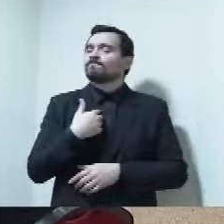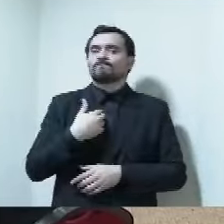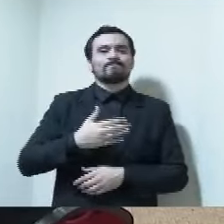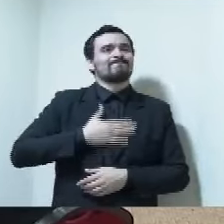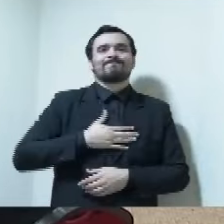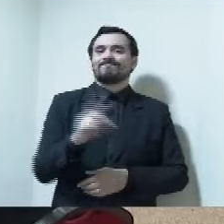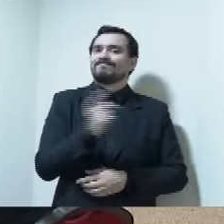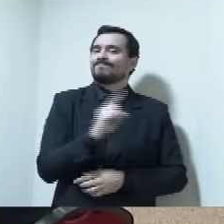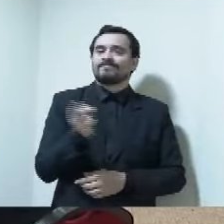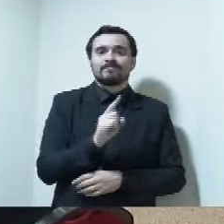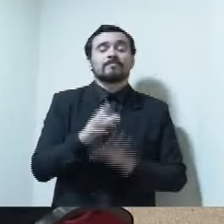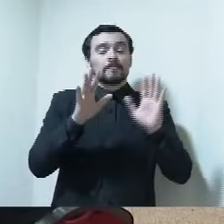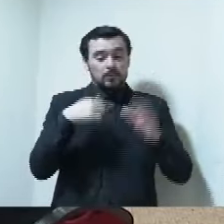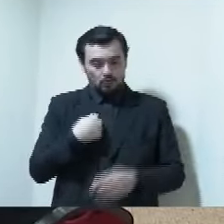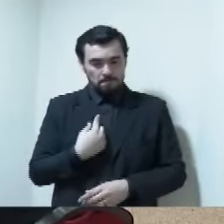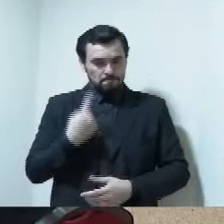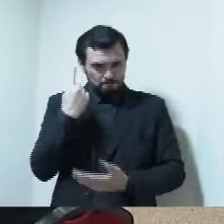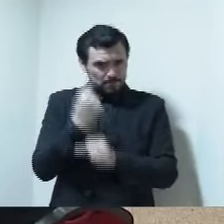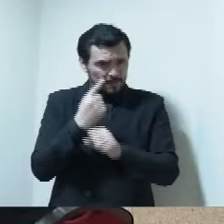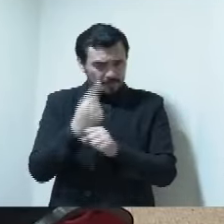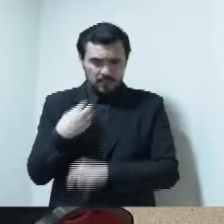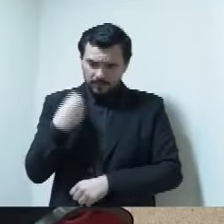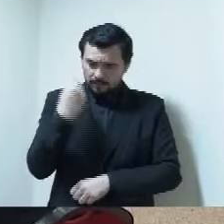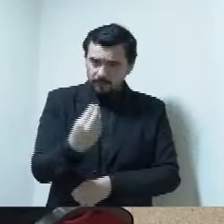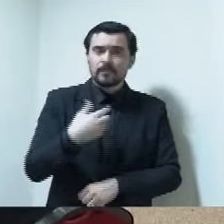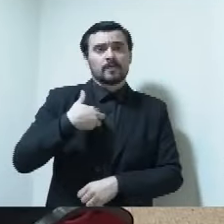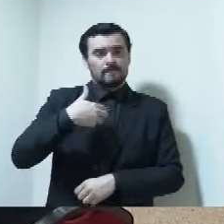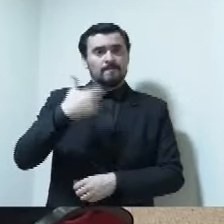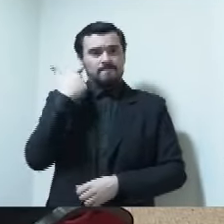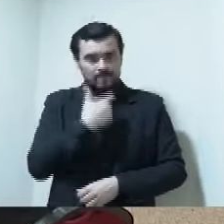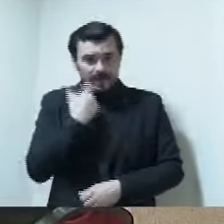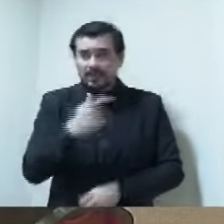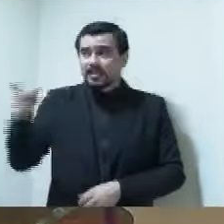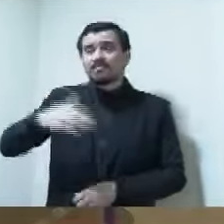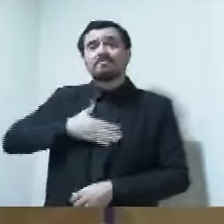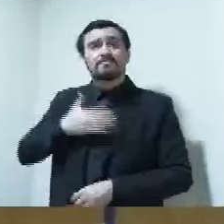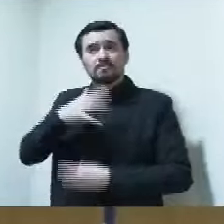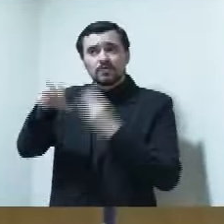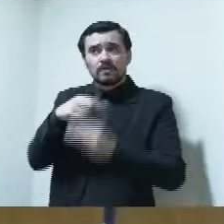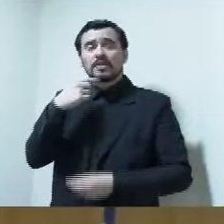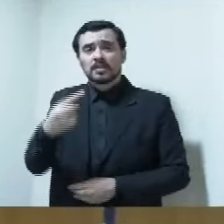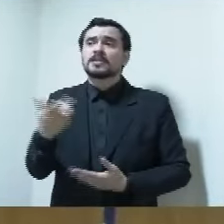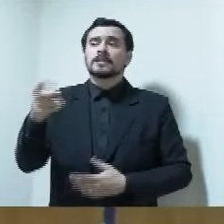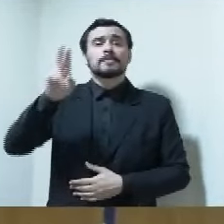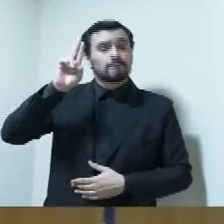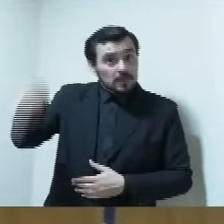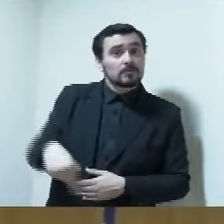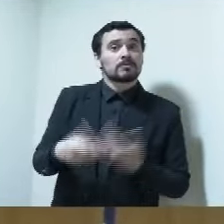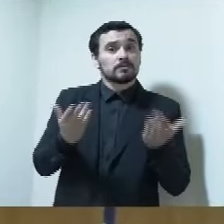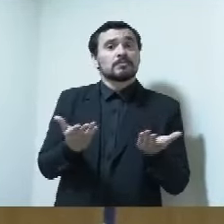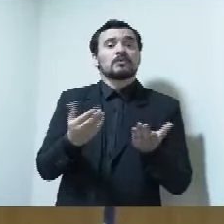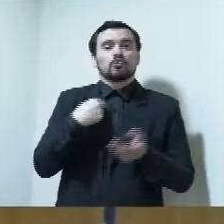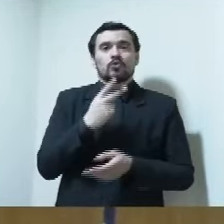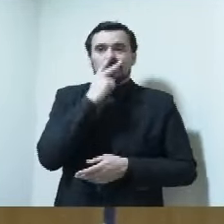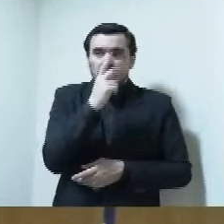lo absoluto. Y seré el primero en reconocer la legitimidad de los reclamos de la ciudadanía en este sentido. Quiero